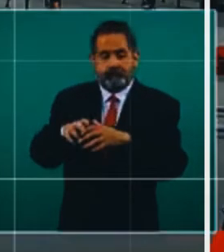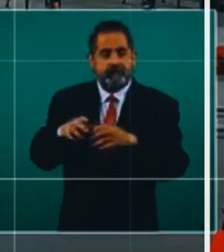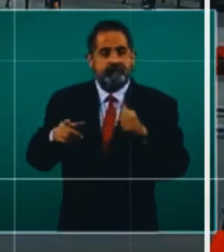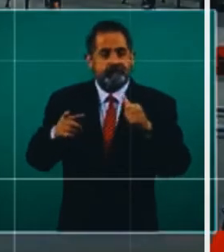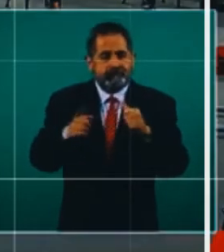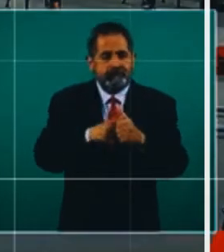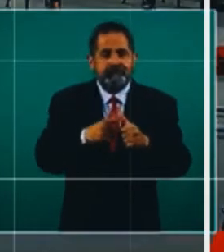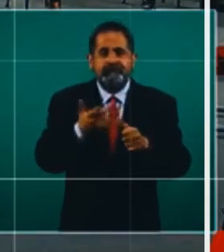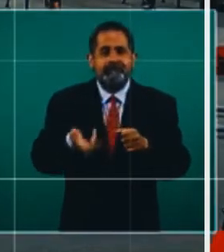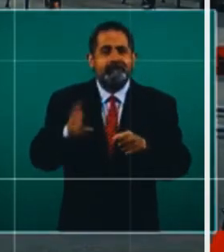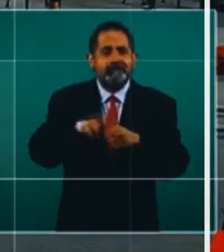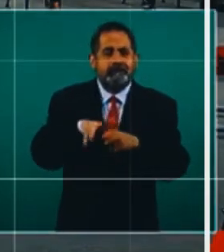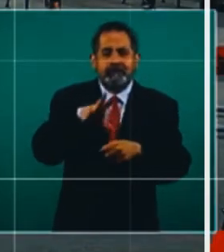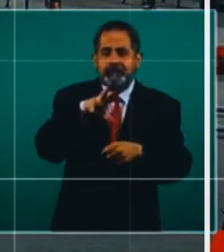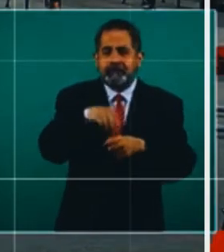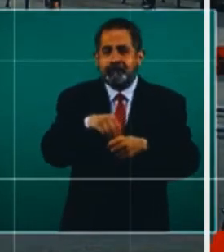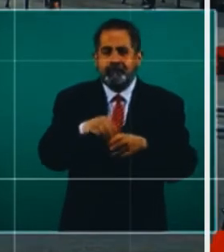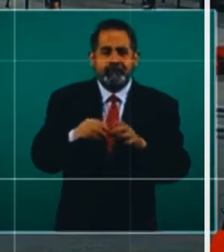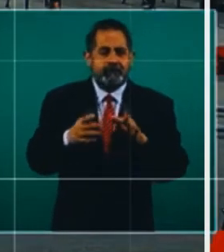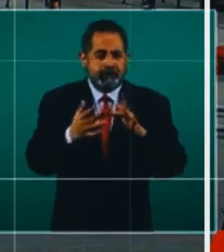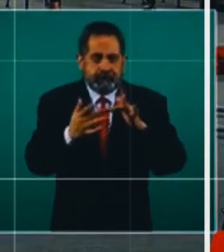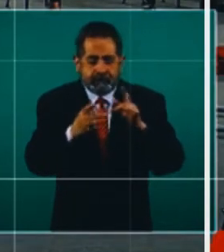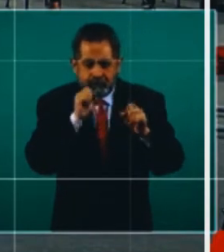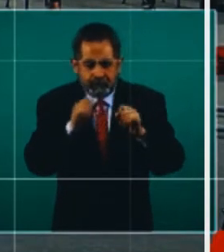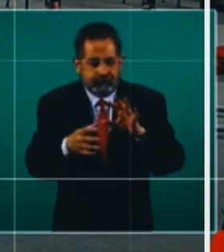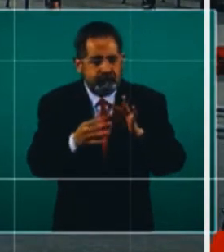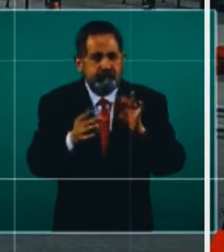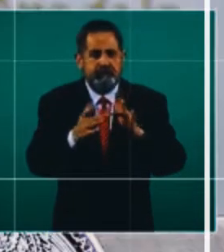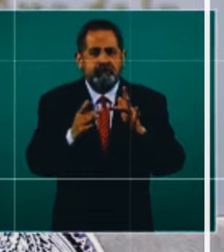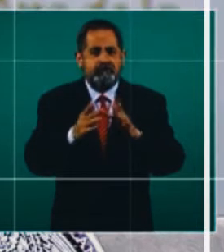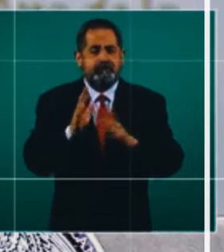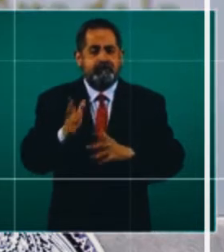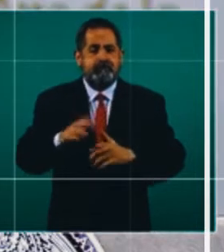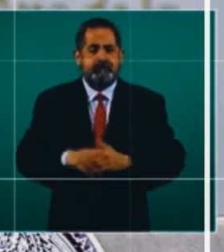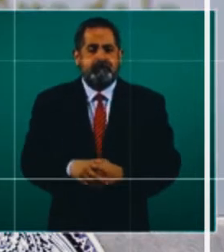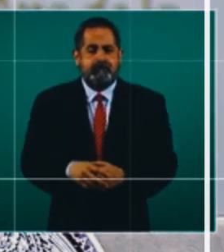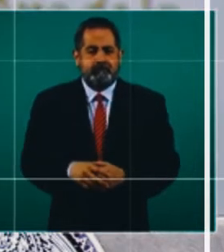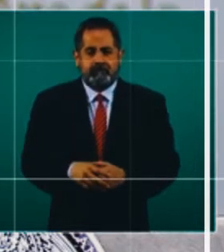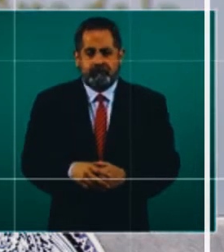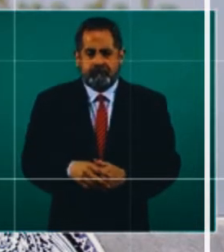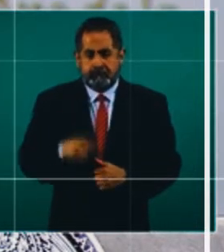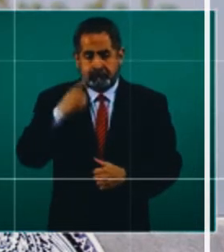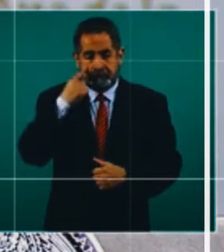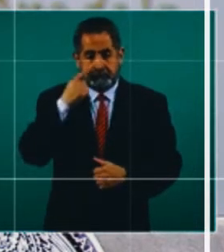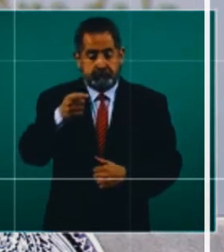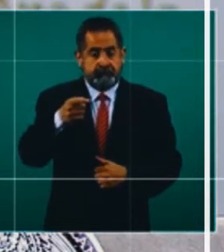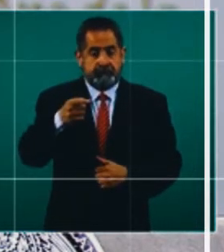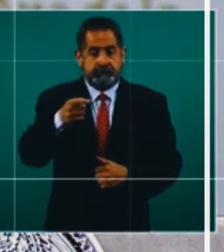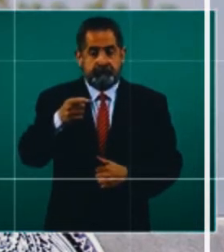línea y segunda línea, han sido también vacunadas. Ahora, esta distribución no es